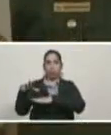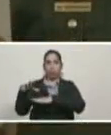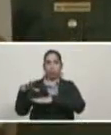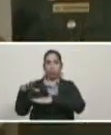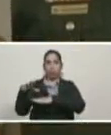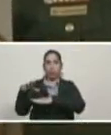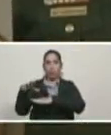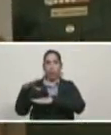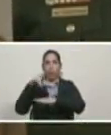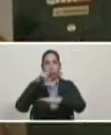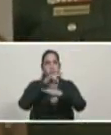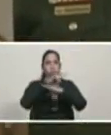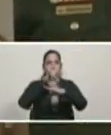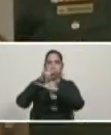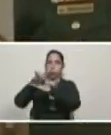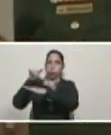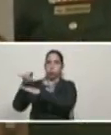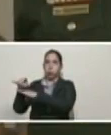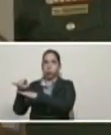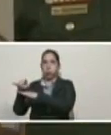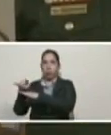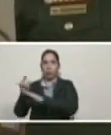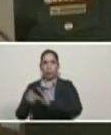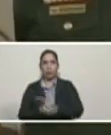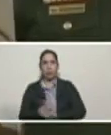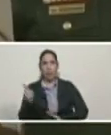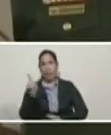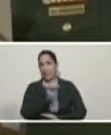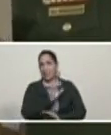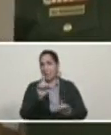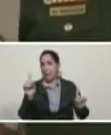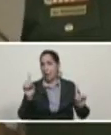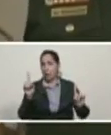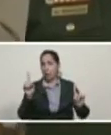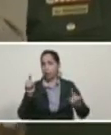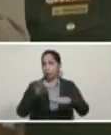engañar, que nadie se deje confundir.